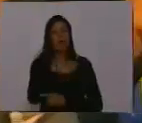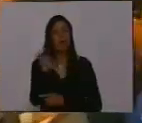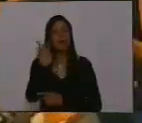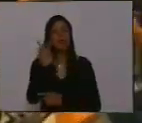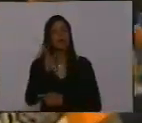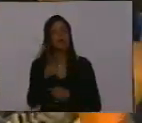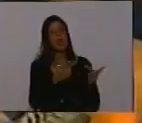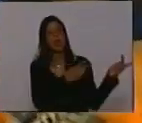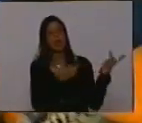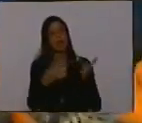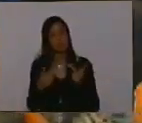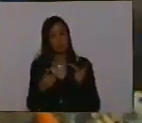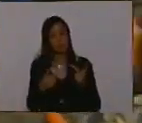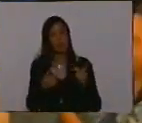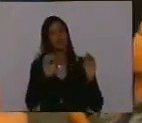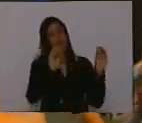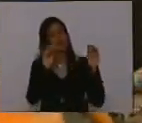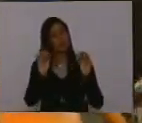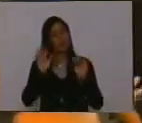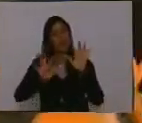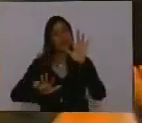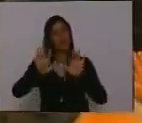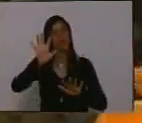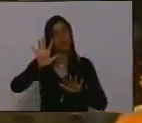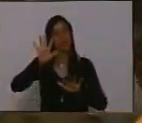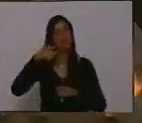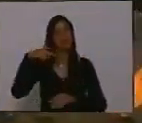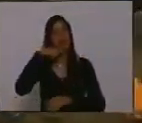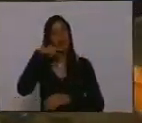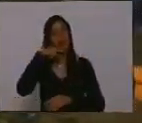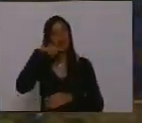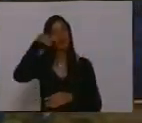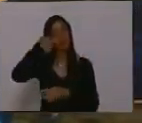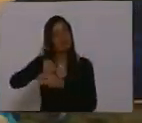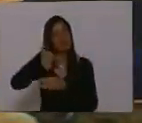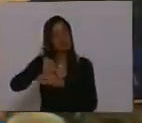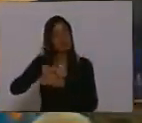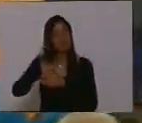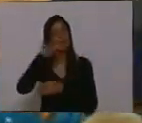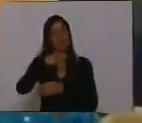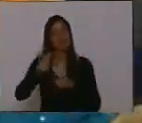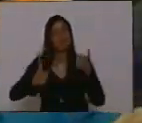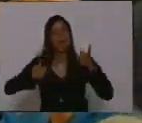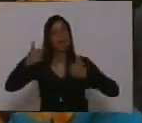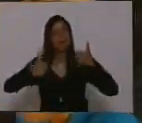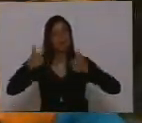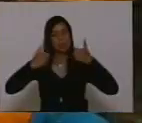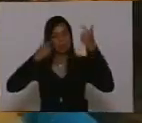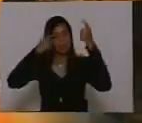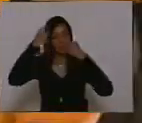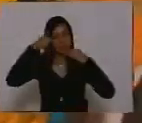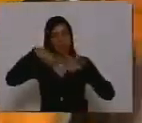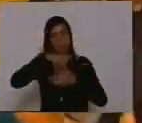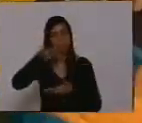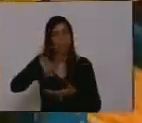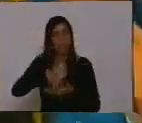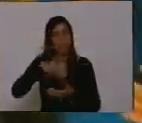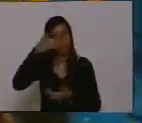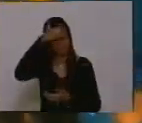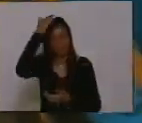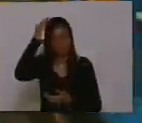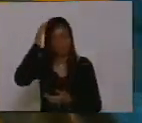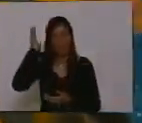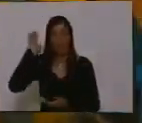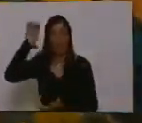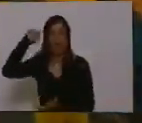la invitación es a votar este 15 por los candidatos y candidatas de la patria. Y en Miranda va a ganar Héctor Rodríguez, pero en Aragua